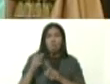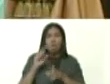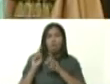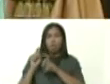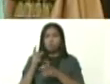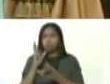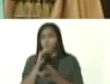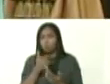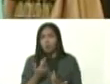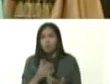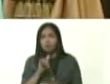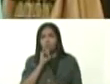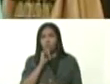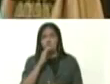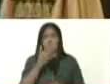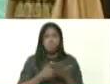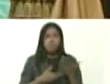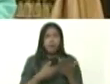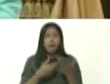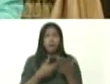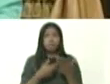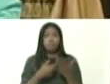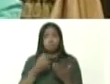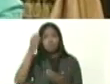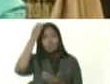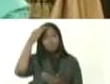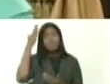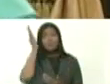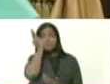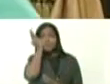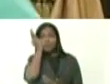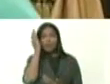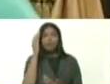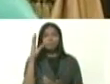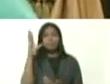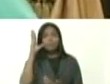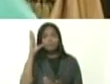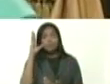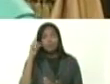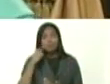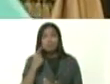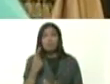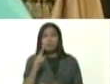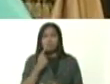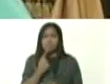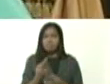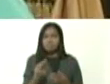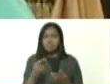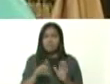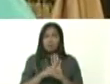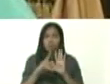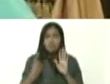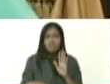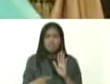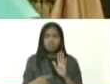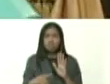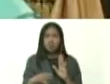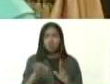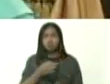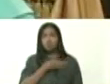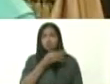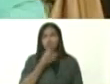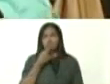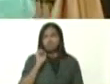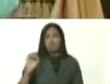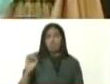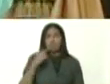¿no? Porque en el informe de Michelle Bachelet dicen que los derechos sociales se establecen en Venezuela con discriminación. Dice